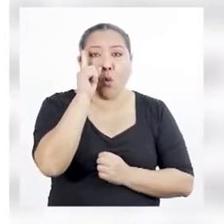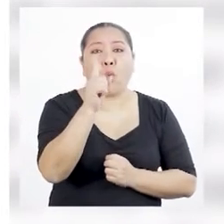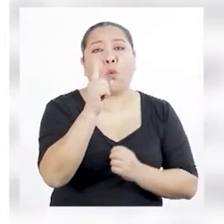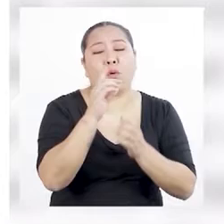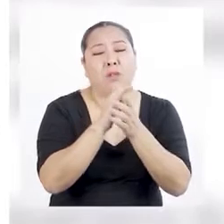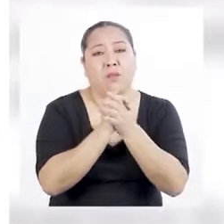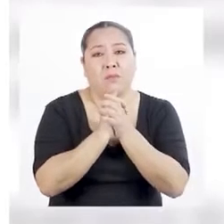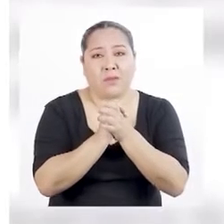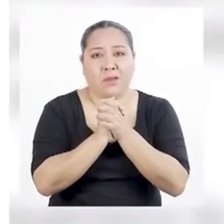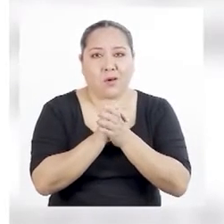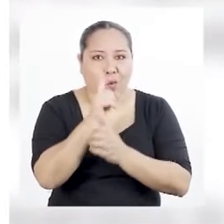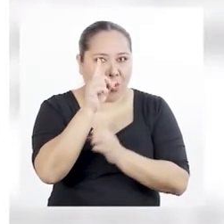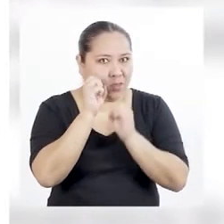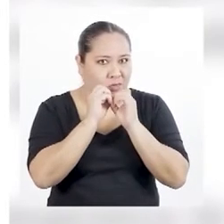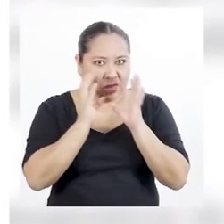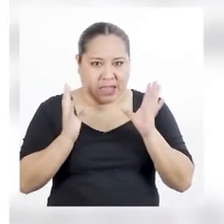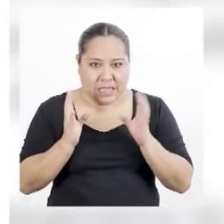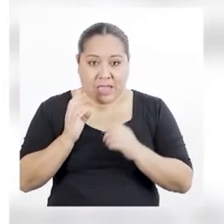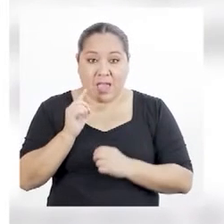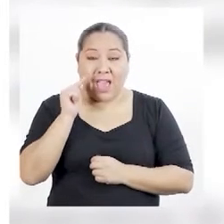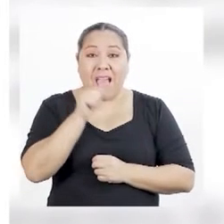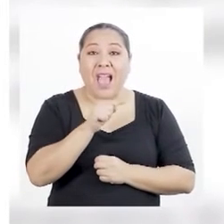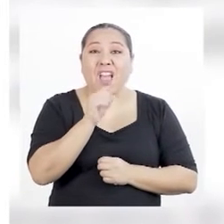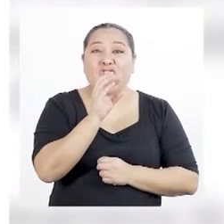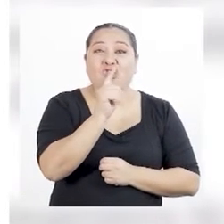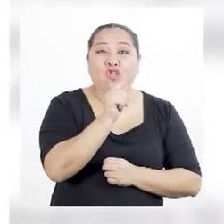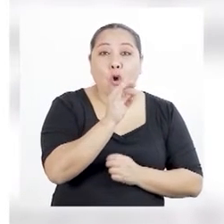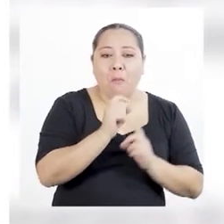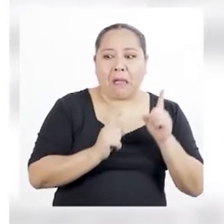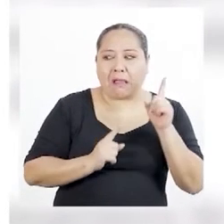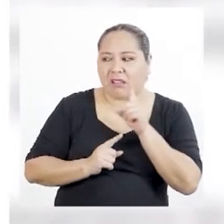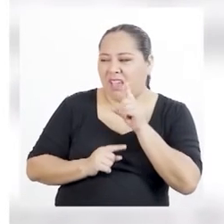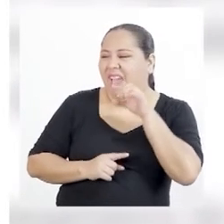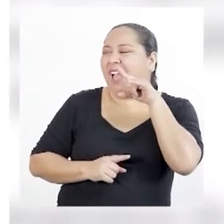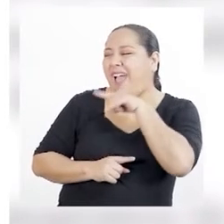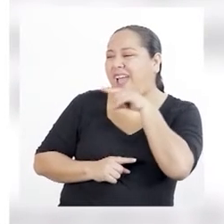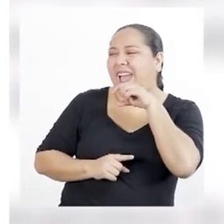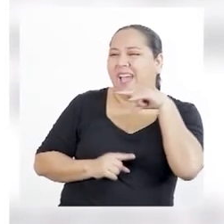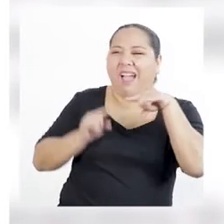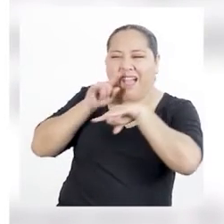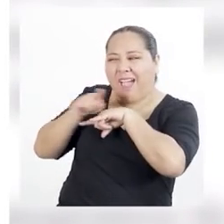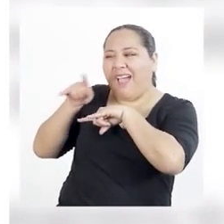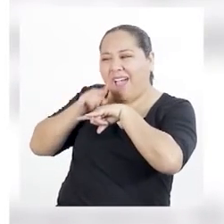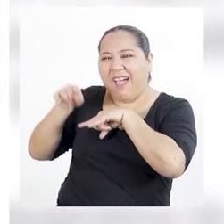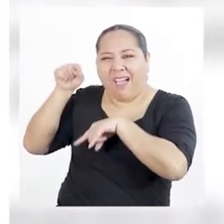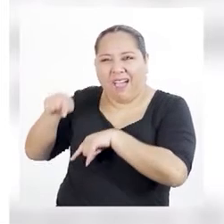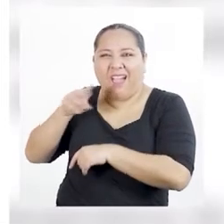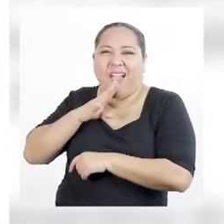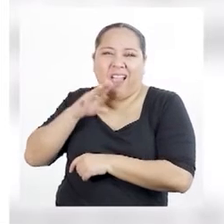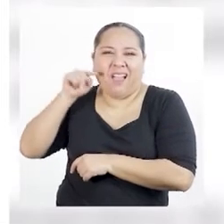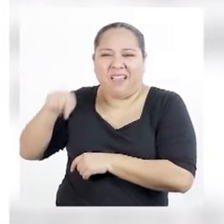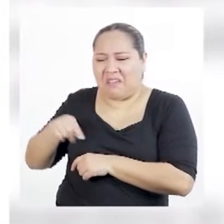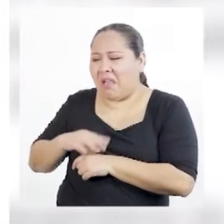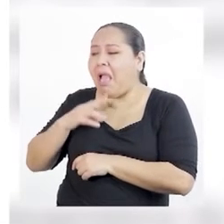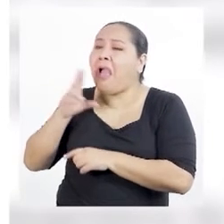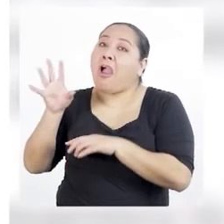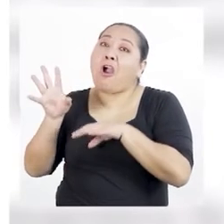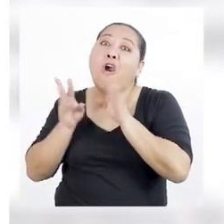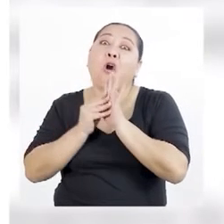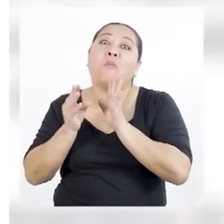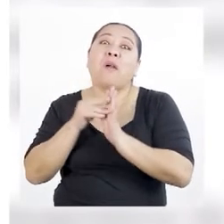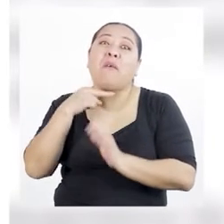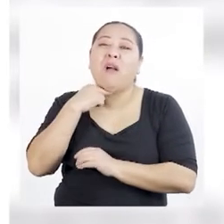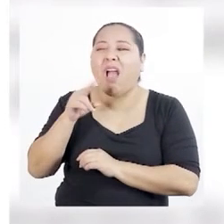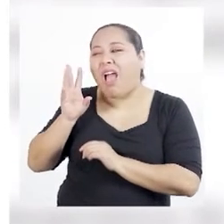un amigo. Un día, Tomás se burló de la manera de hablar de Ramón. Lo remedaba en